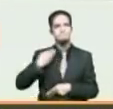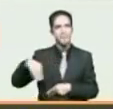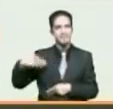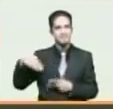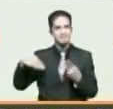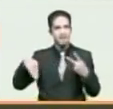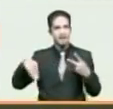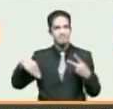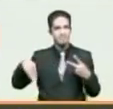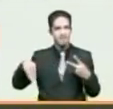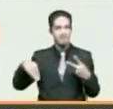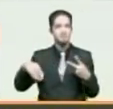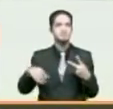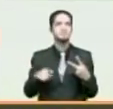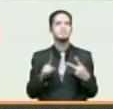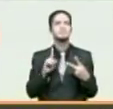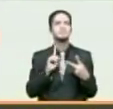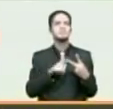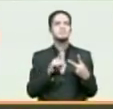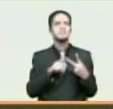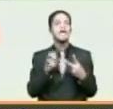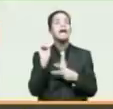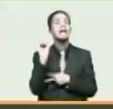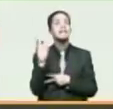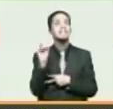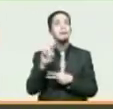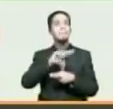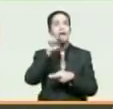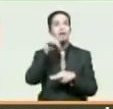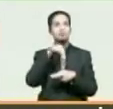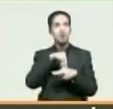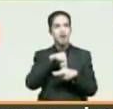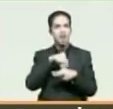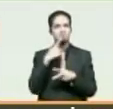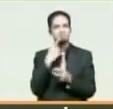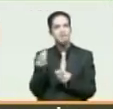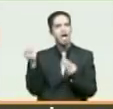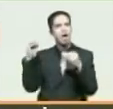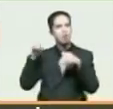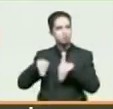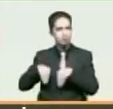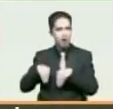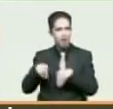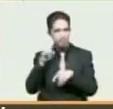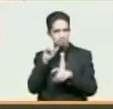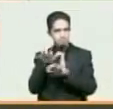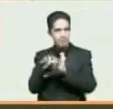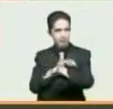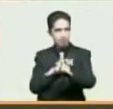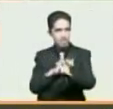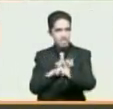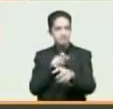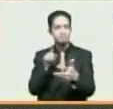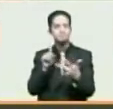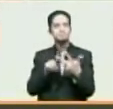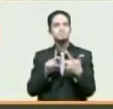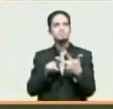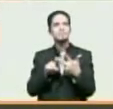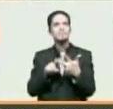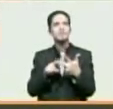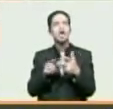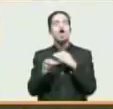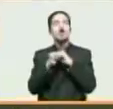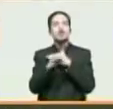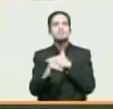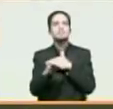República en Consejo de Ministros. La Asamblea Nacional, mediante acuerdo de las dos terceras partes de sus integrantes, los consejos municipales en